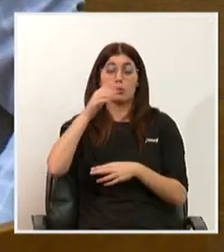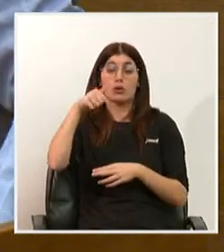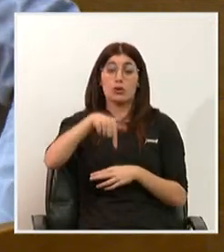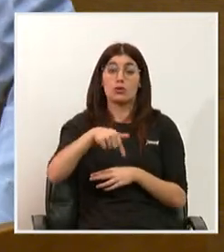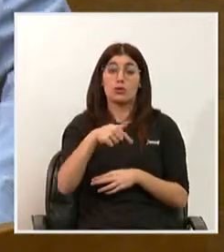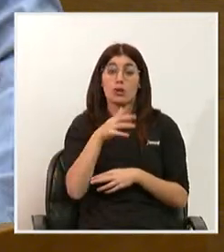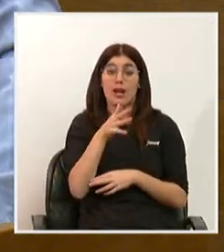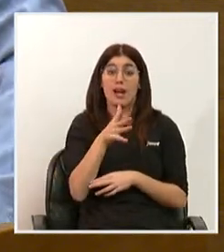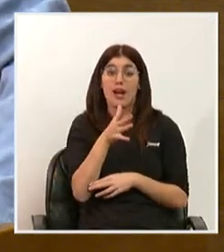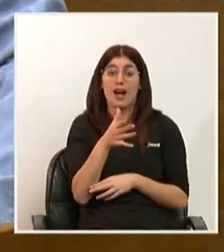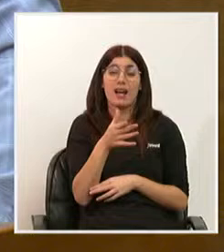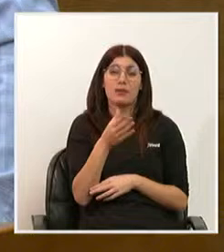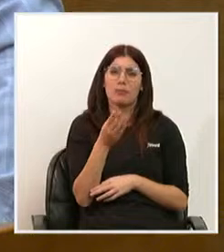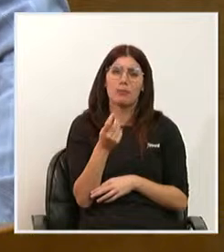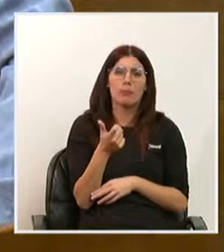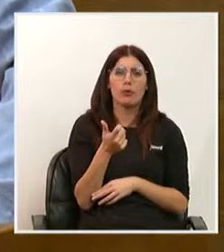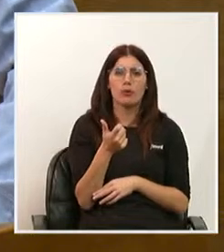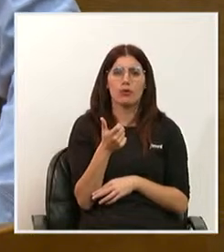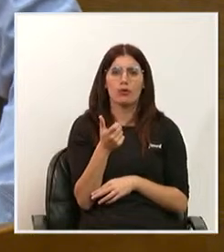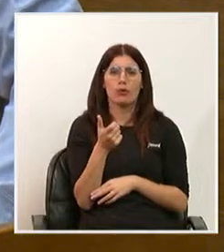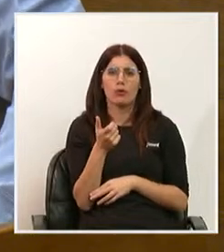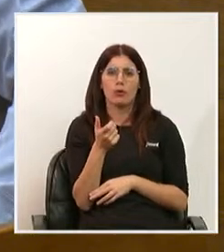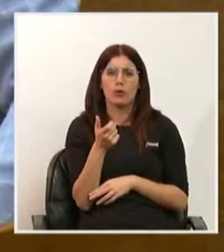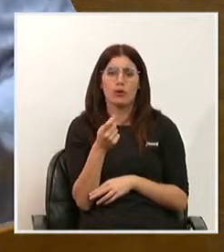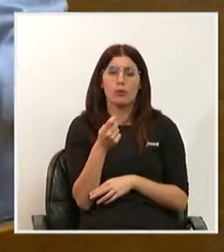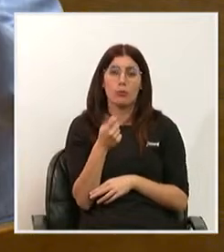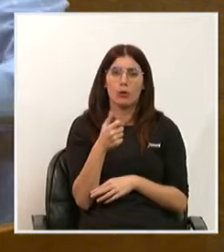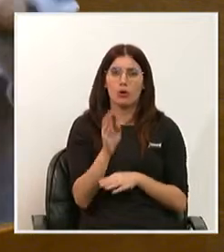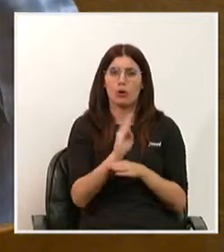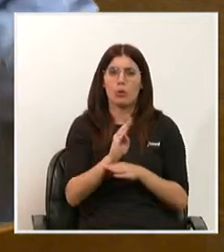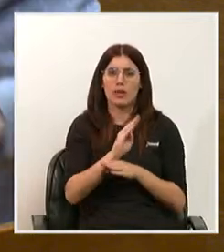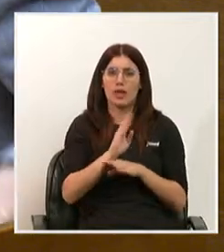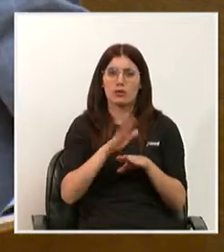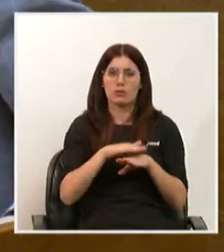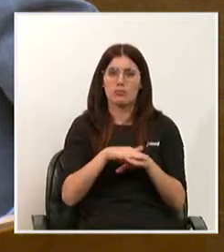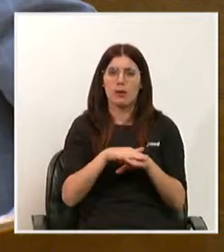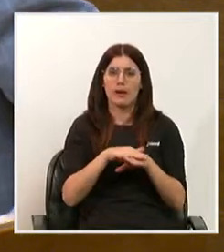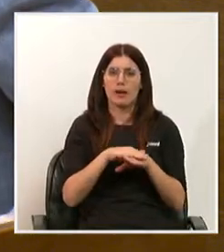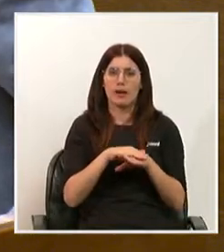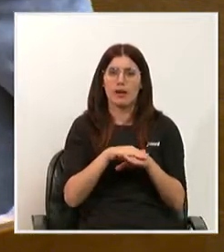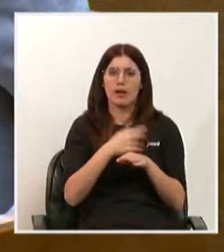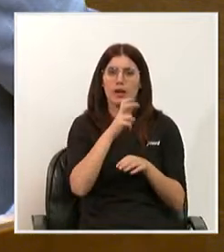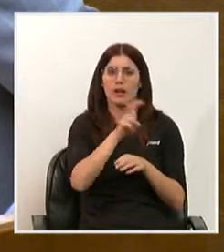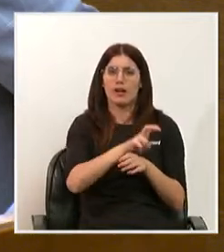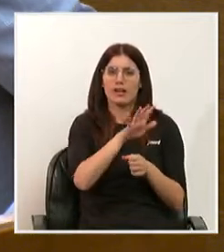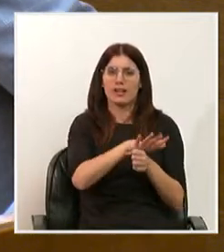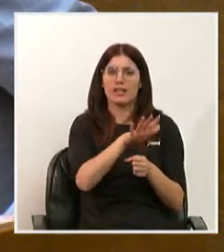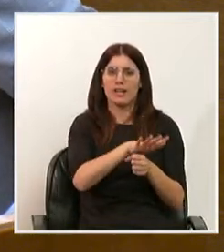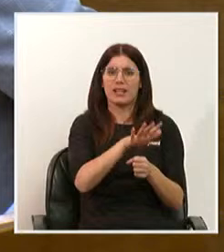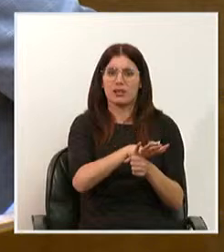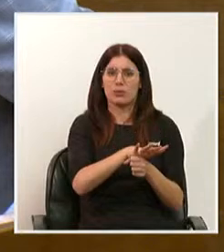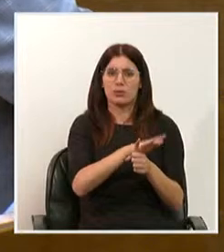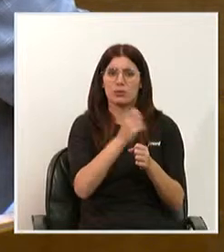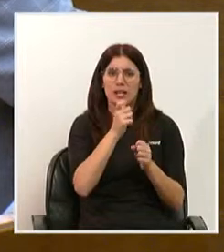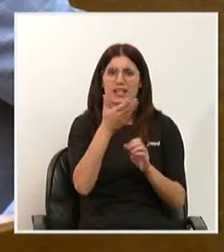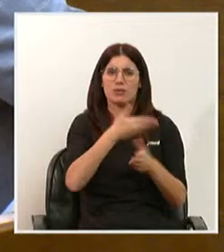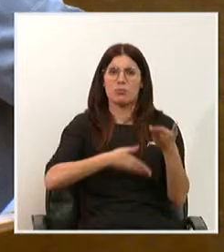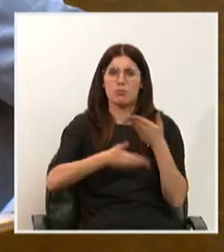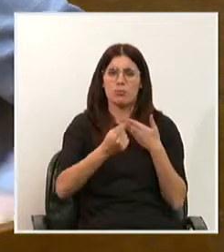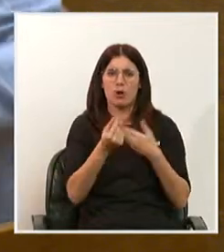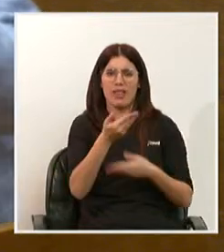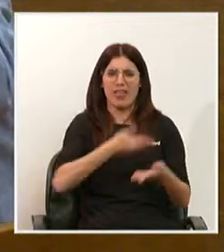poco fundamento para que la agricultura para decir que la agricultura es moneda de